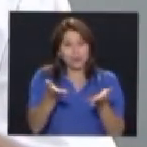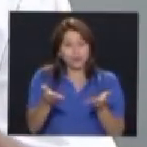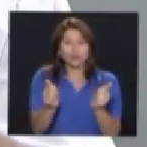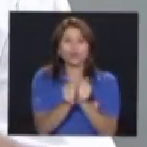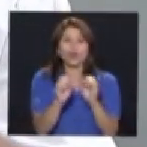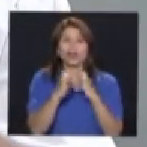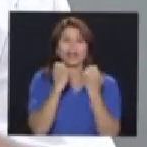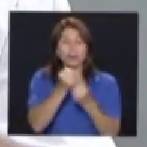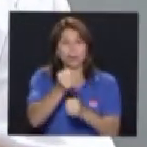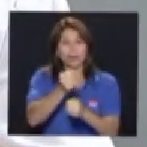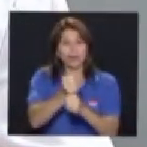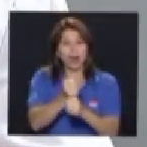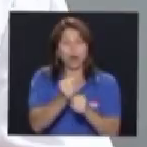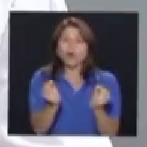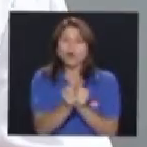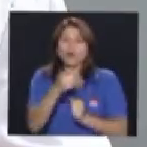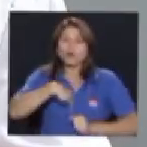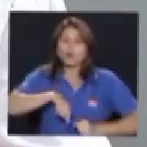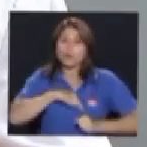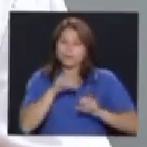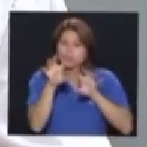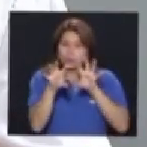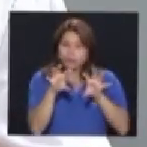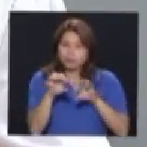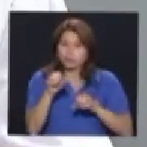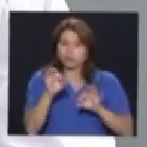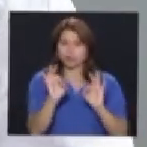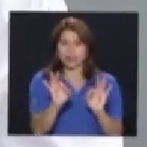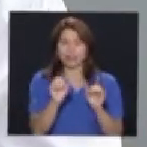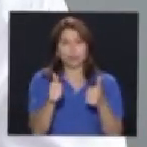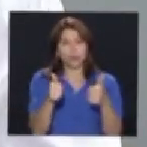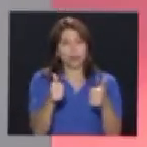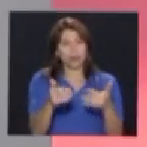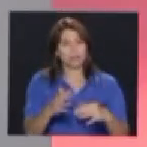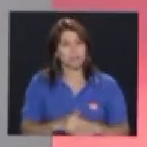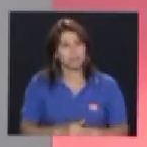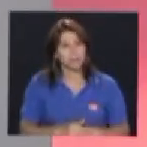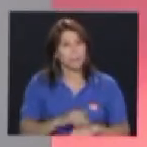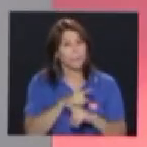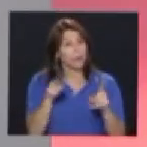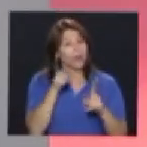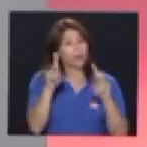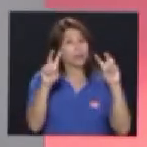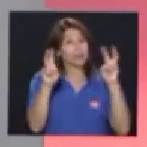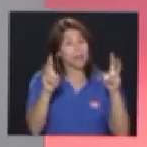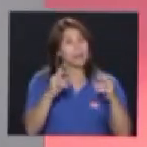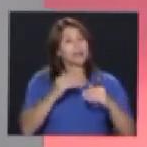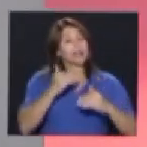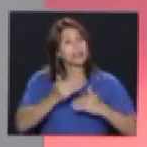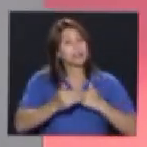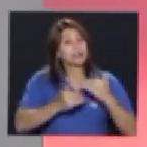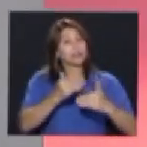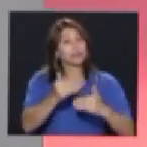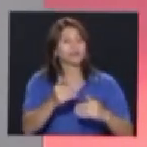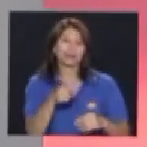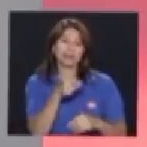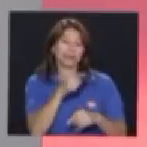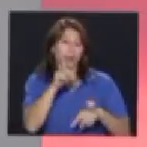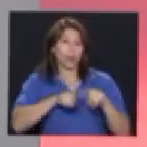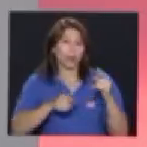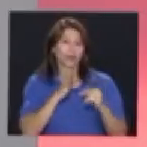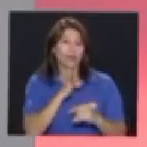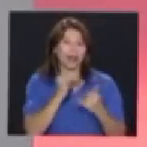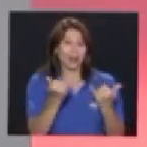estamos más que servidos. Y aquí hay un tema de escalamiento. Y el escalamiento es algo de lo que no podremos hablar,